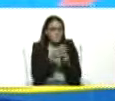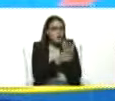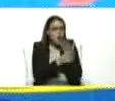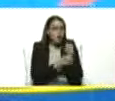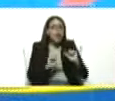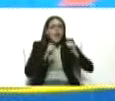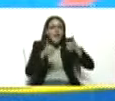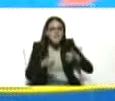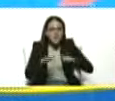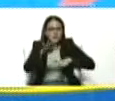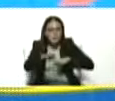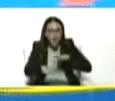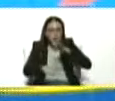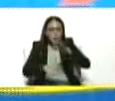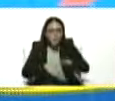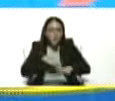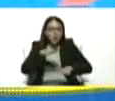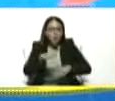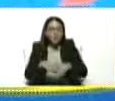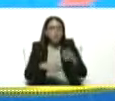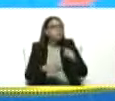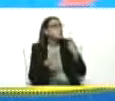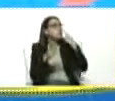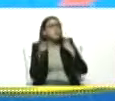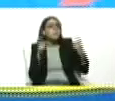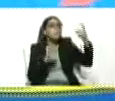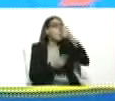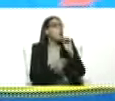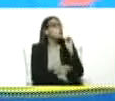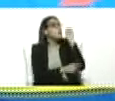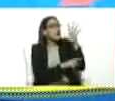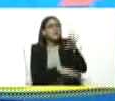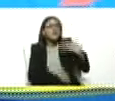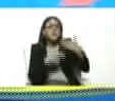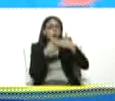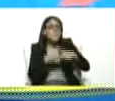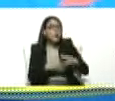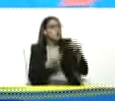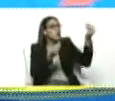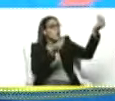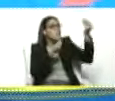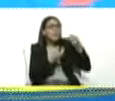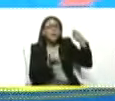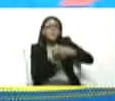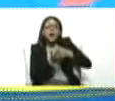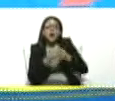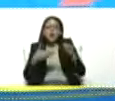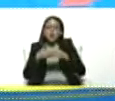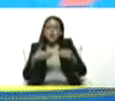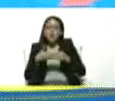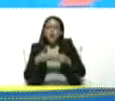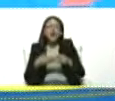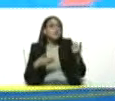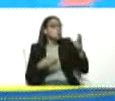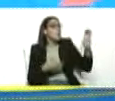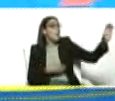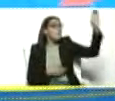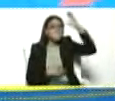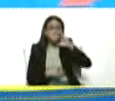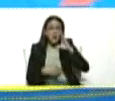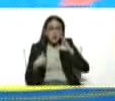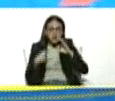Cuando te das cuenta, te entra tu platica en divisa. Y esa platica te